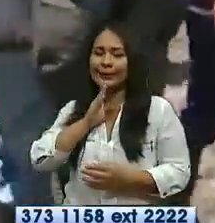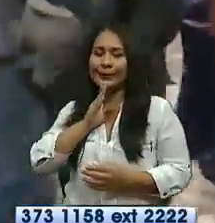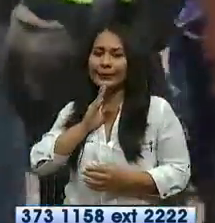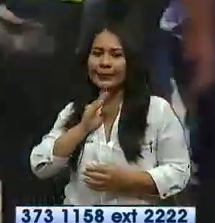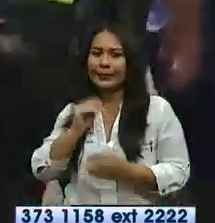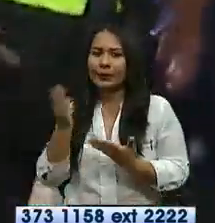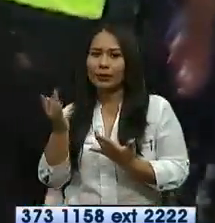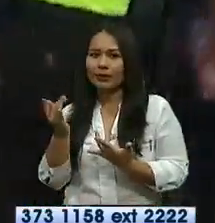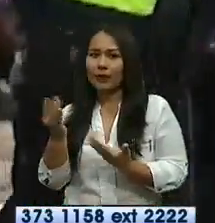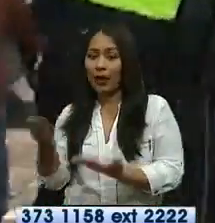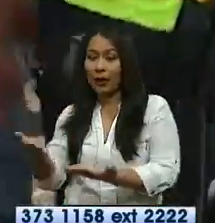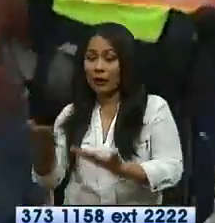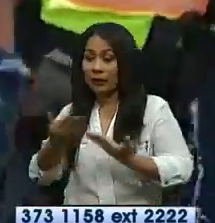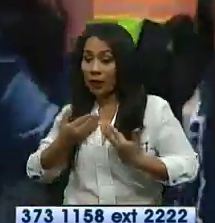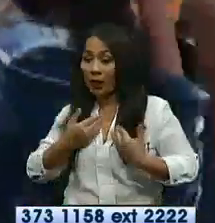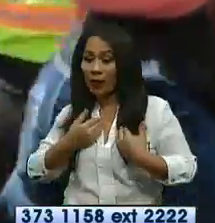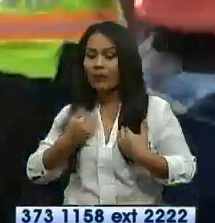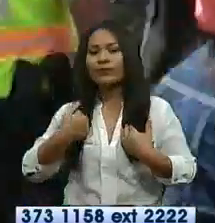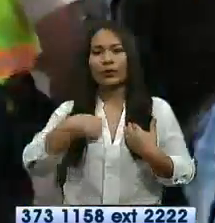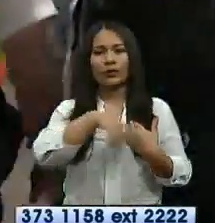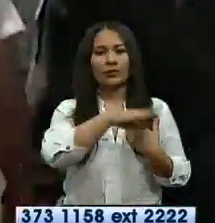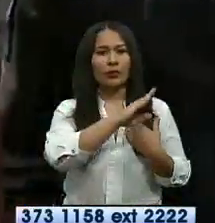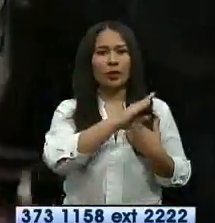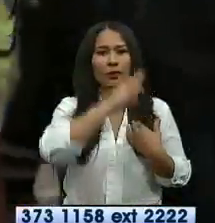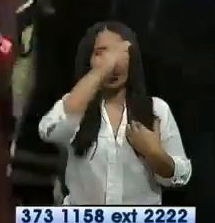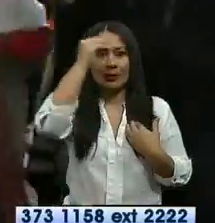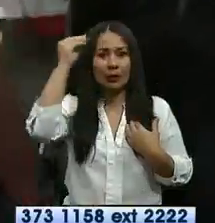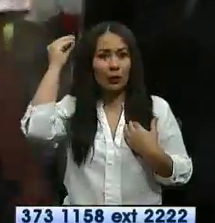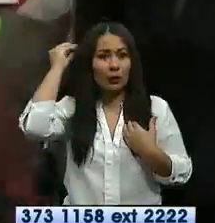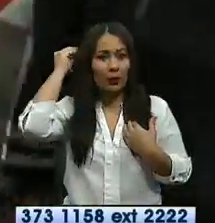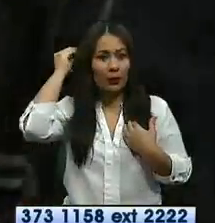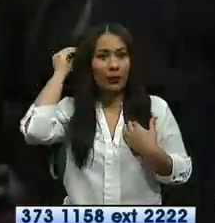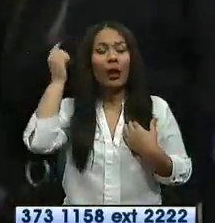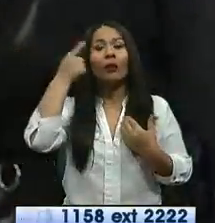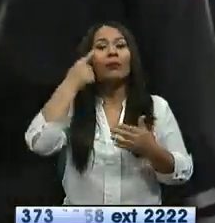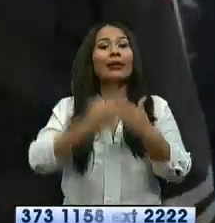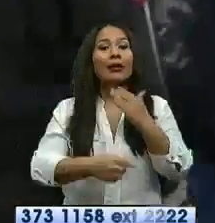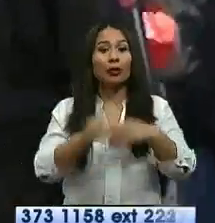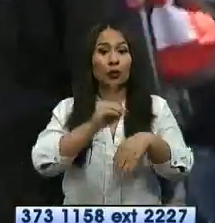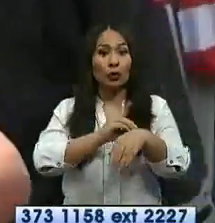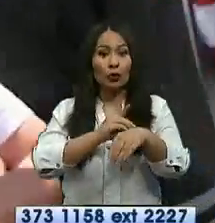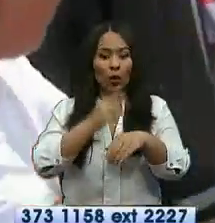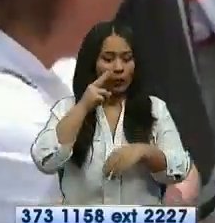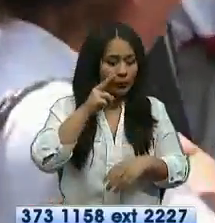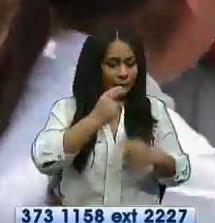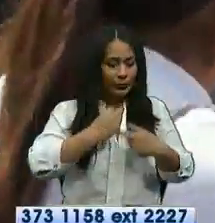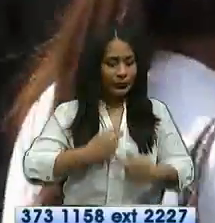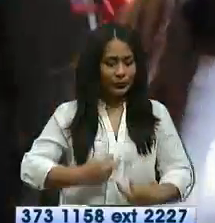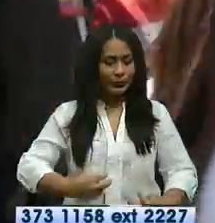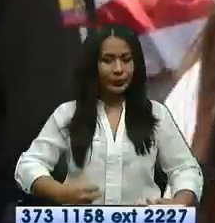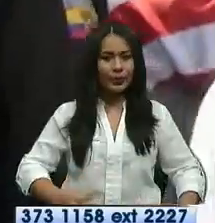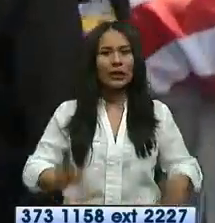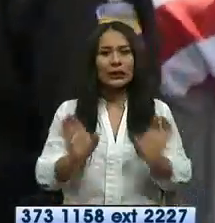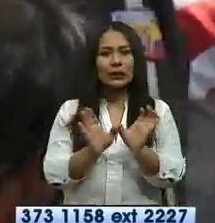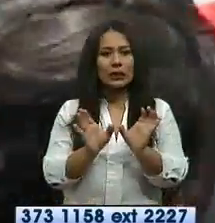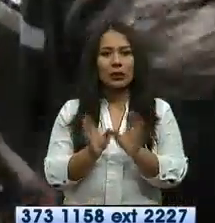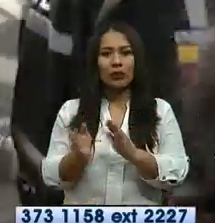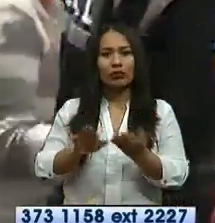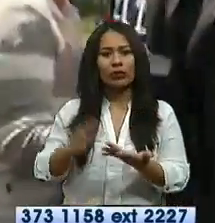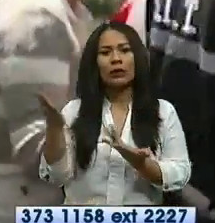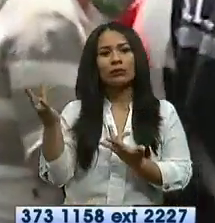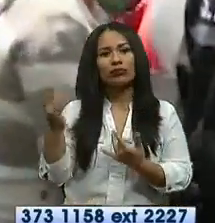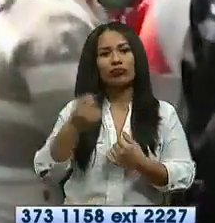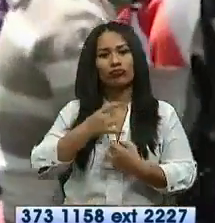El cadáver del niño fue trasladado hasta la morgue de Riobamba para las experticias de ley, dejando atrás una estela de dolor.